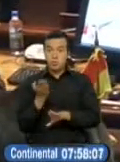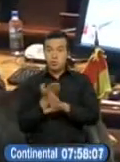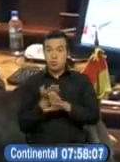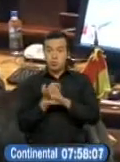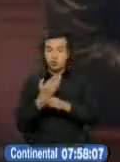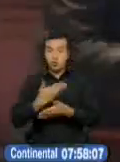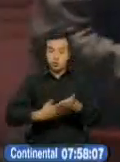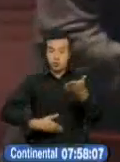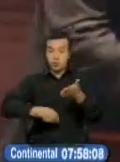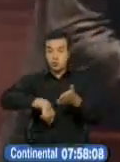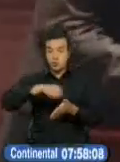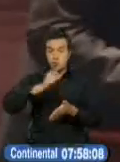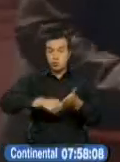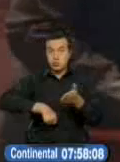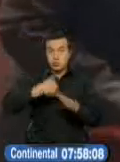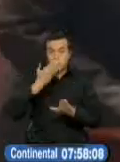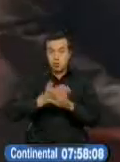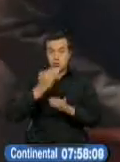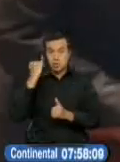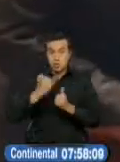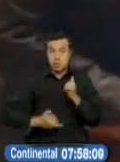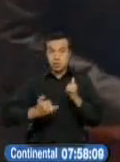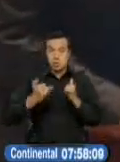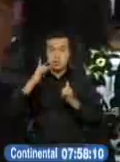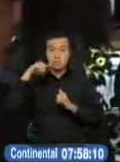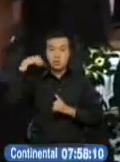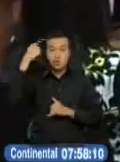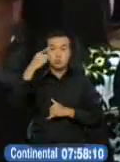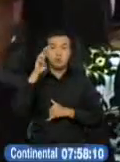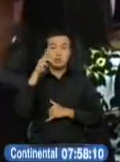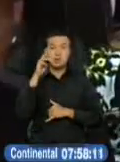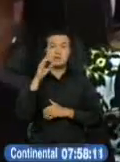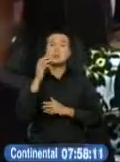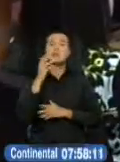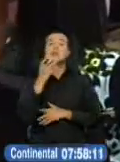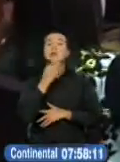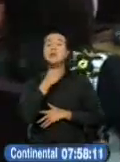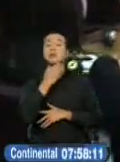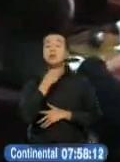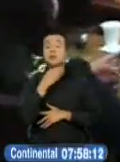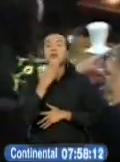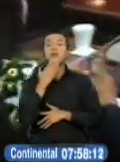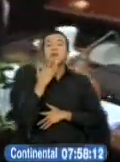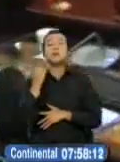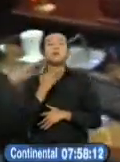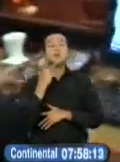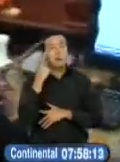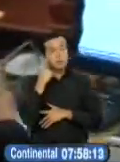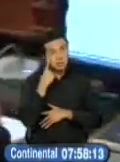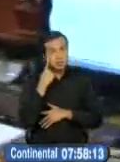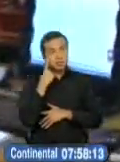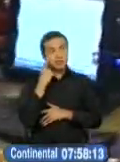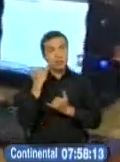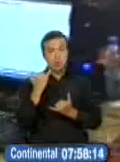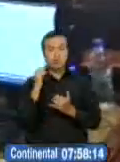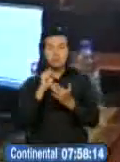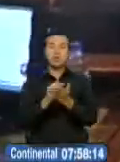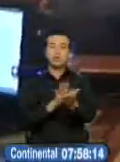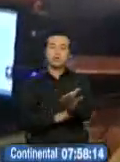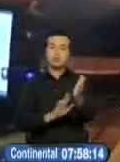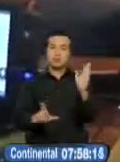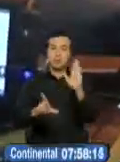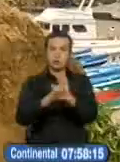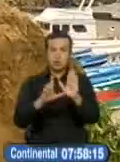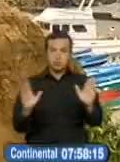en un documento final que prevén presentar a la Asamblea el próximo 16 de agosto, a fin de que sean tomados en consideración dentro del actual proyecto de ley